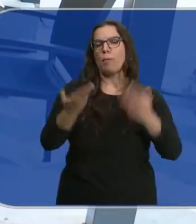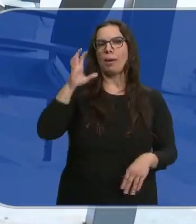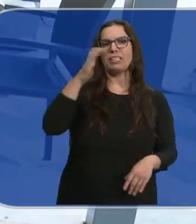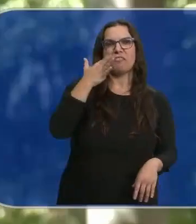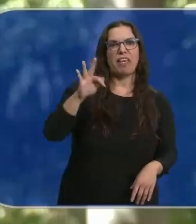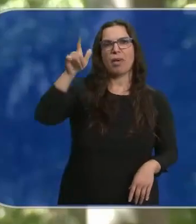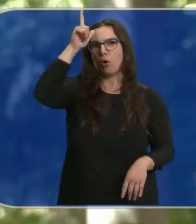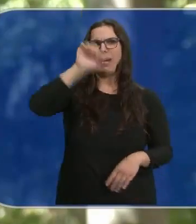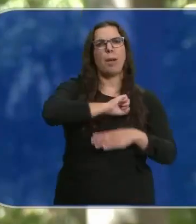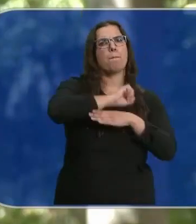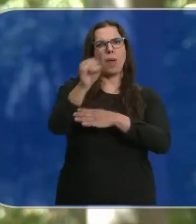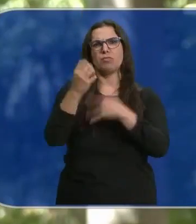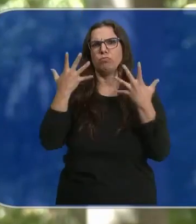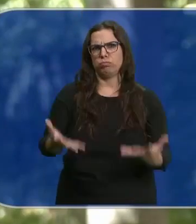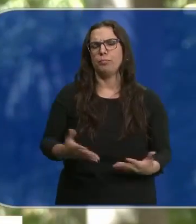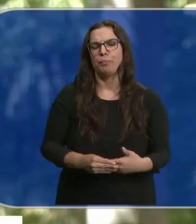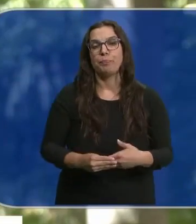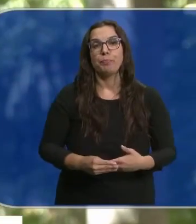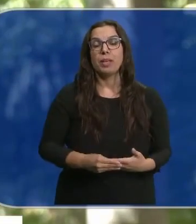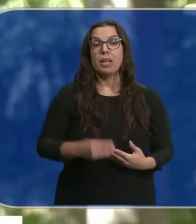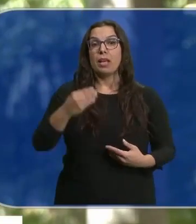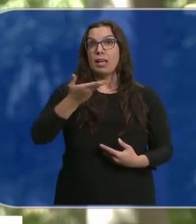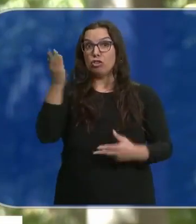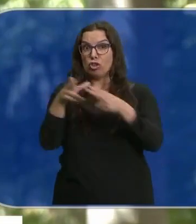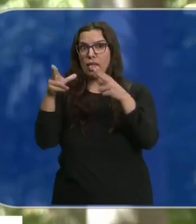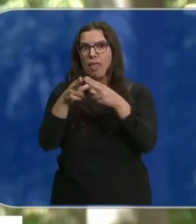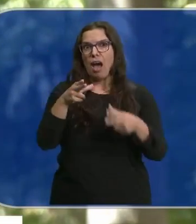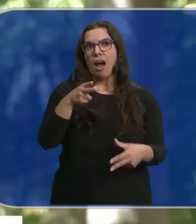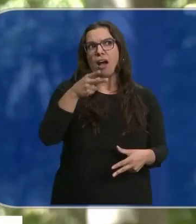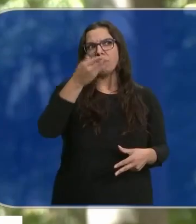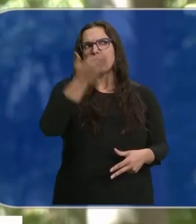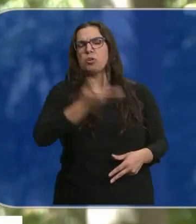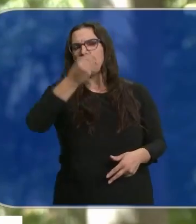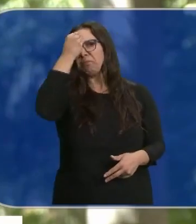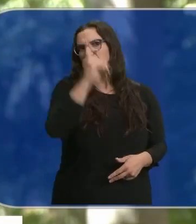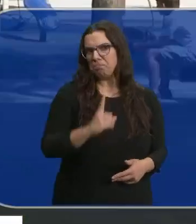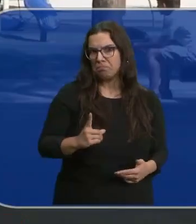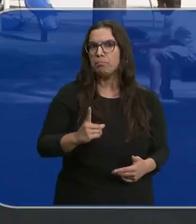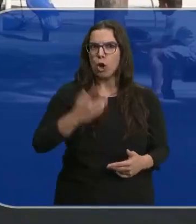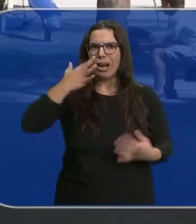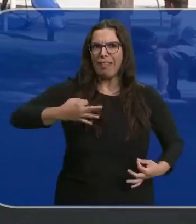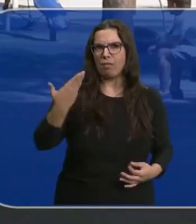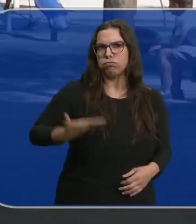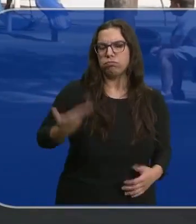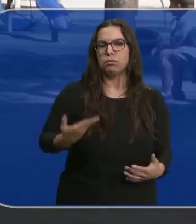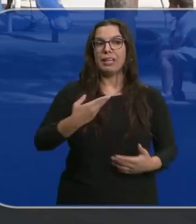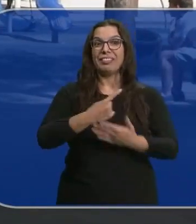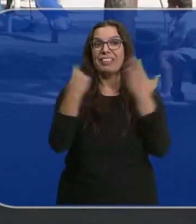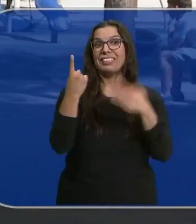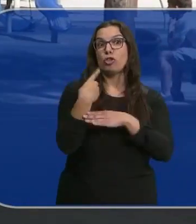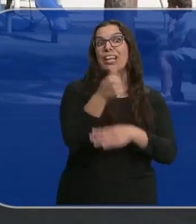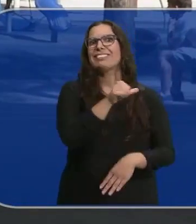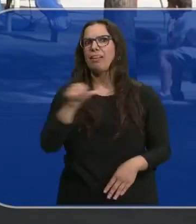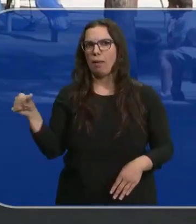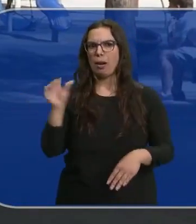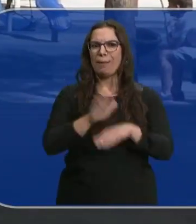y Alemania. Creo que no se le da el valor que realmente está ejerciendo. 16 horas a la semana dedican